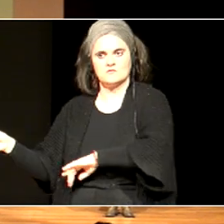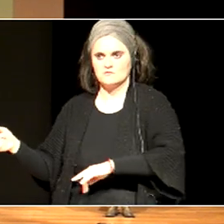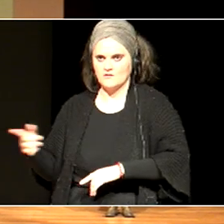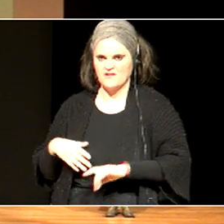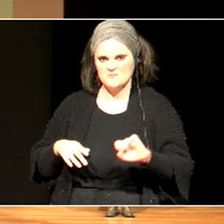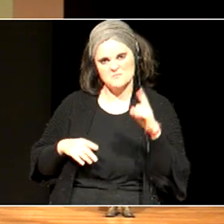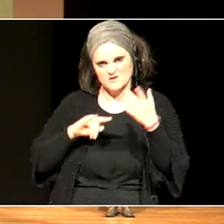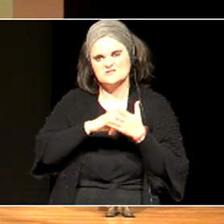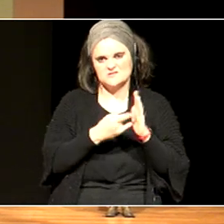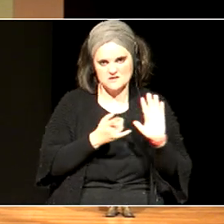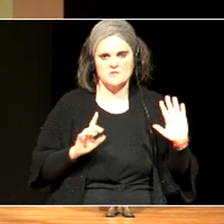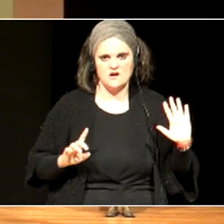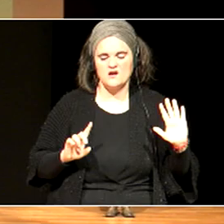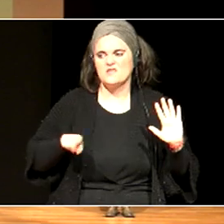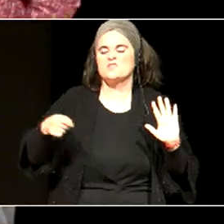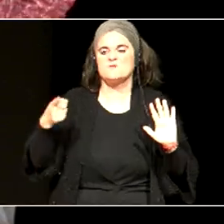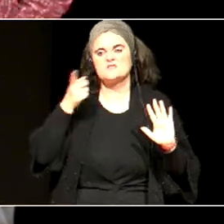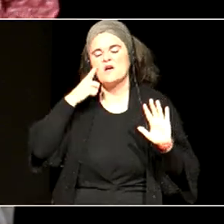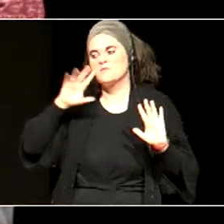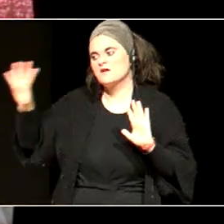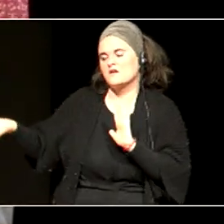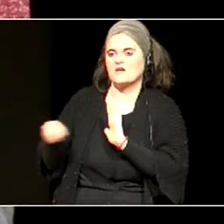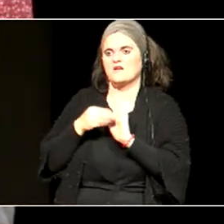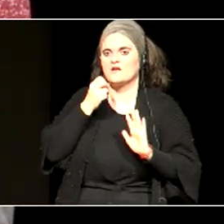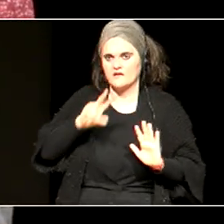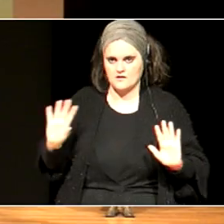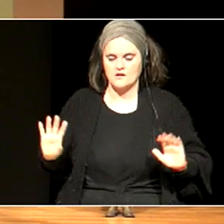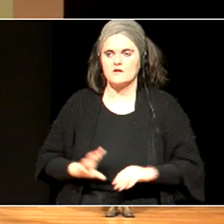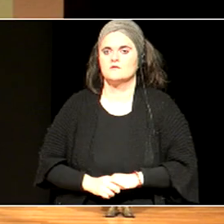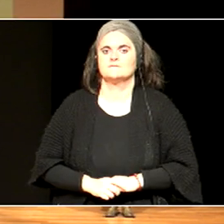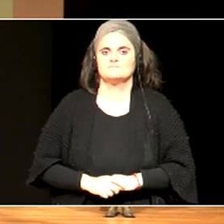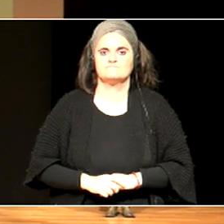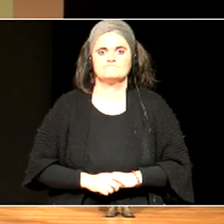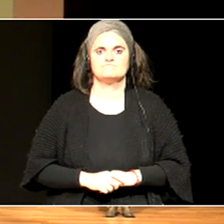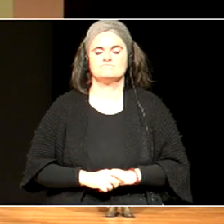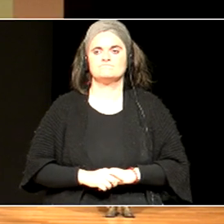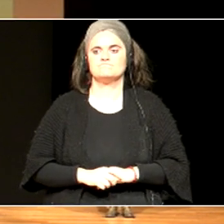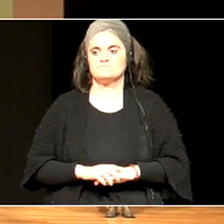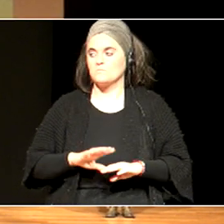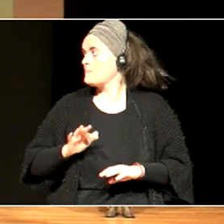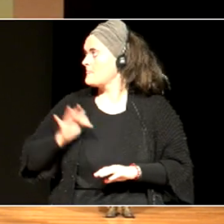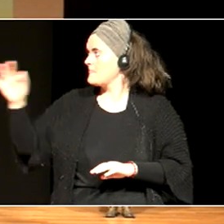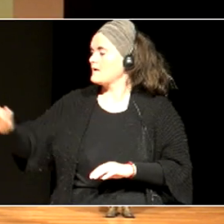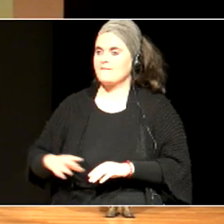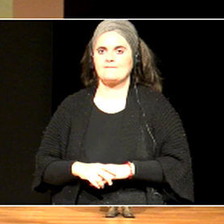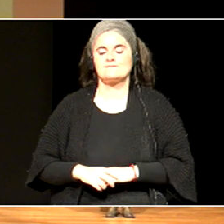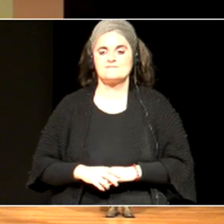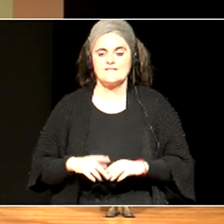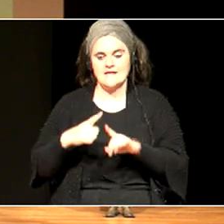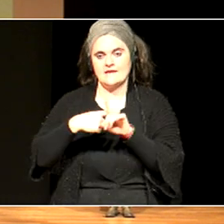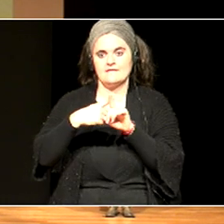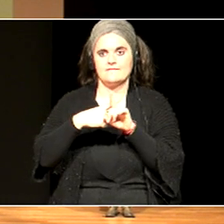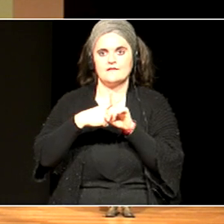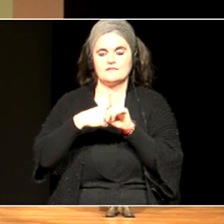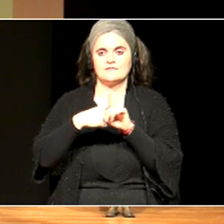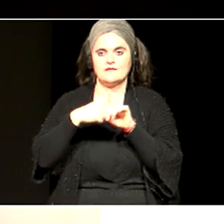después ya veremos quién se nos une y ahora vamos a hablar sobre el nivel que wood co educativo de los